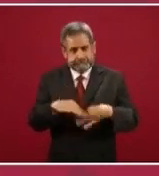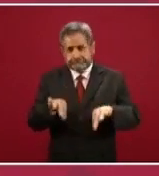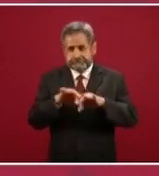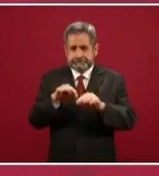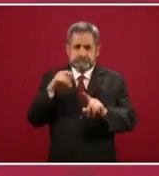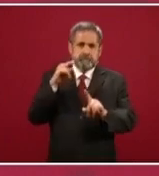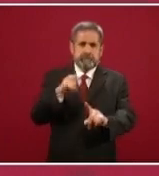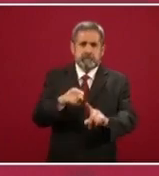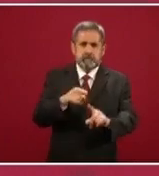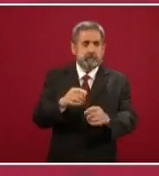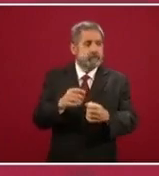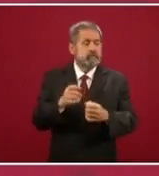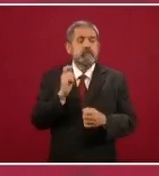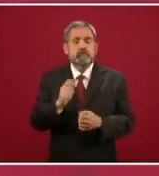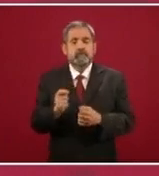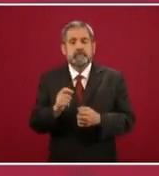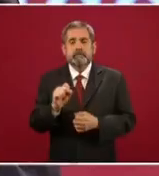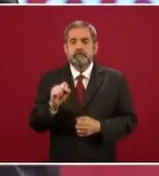es lo social,